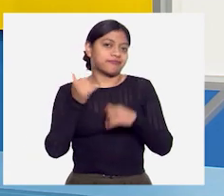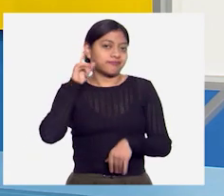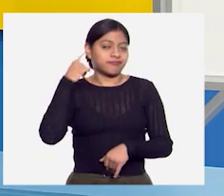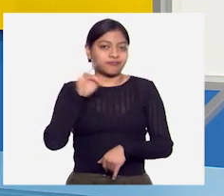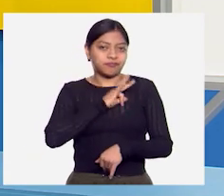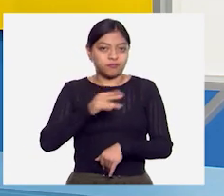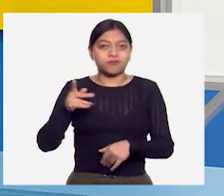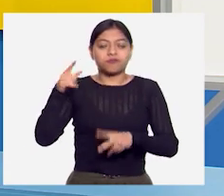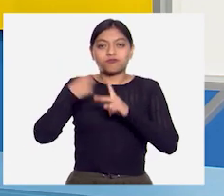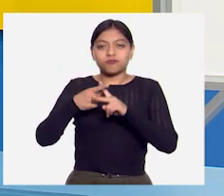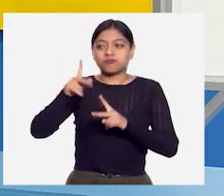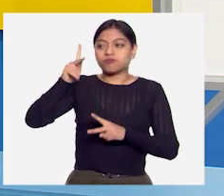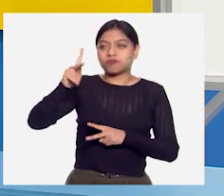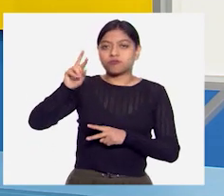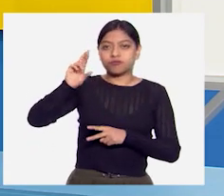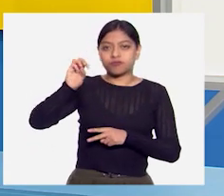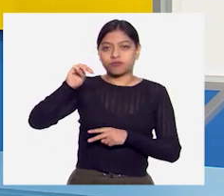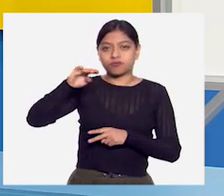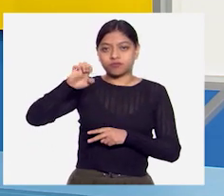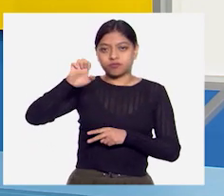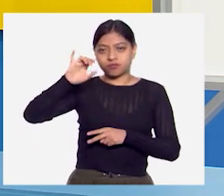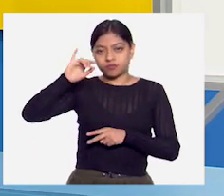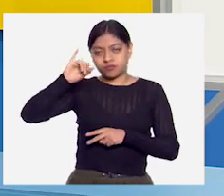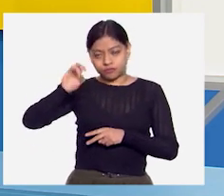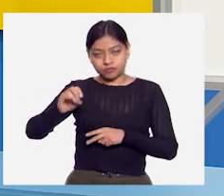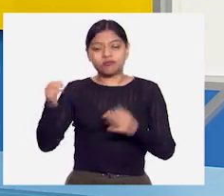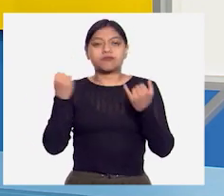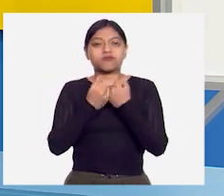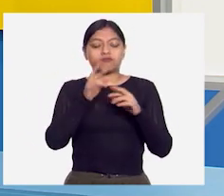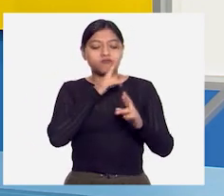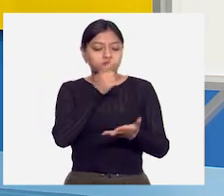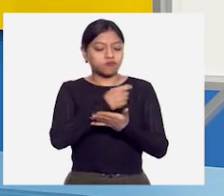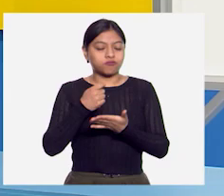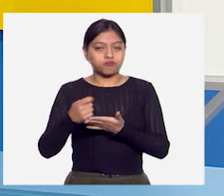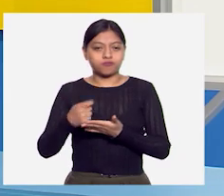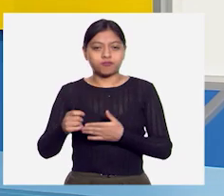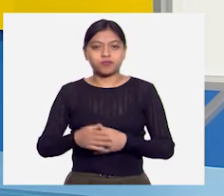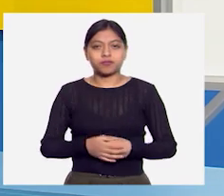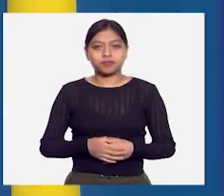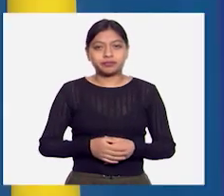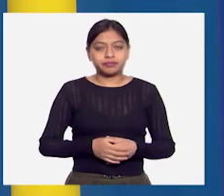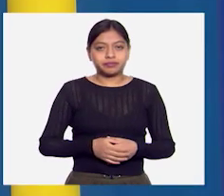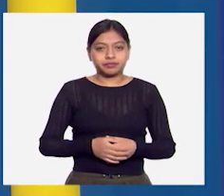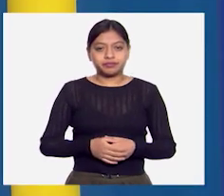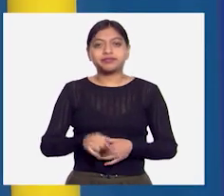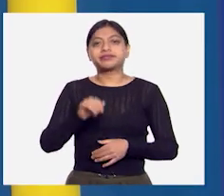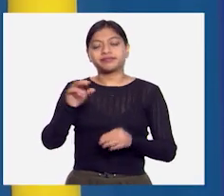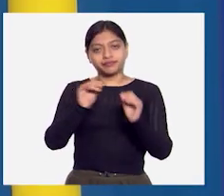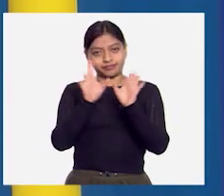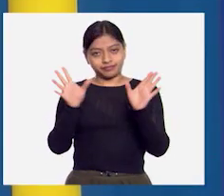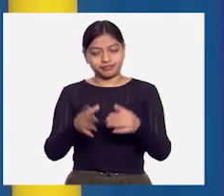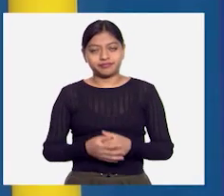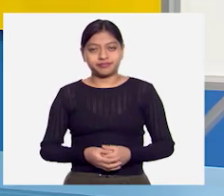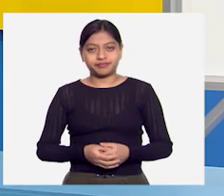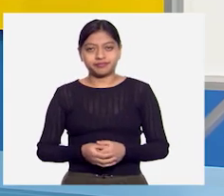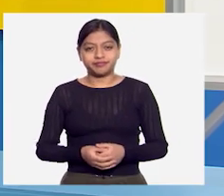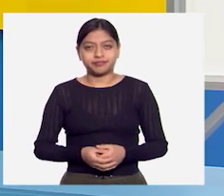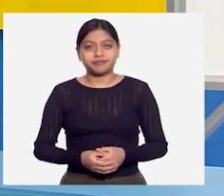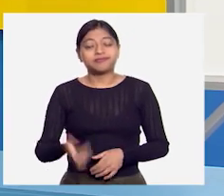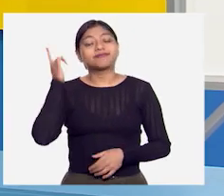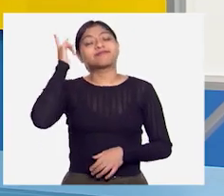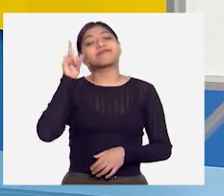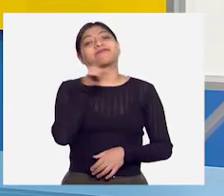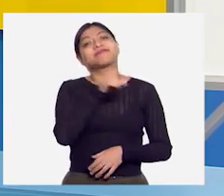media aritmética y continuar contestando la pregunta del inciso B. Claro, maestra.